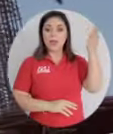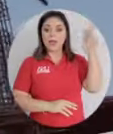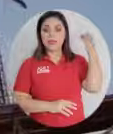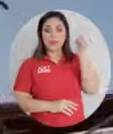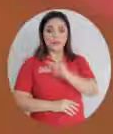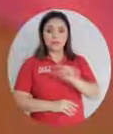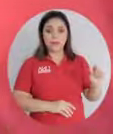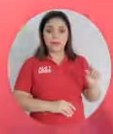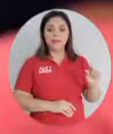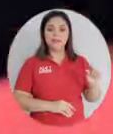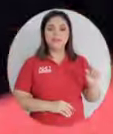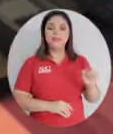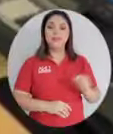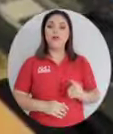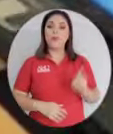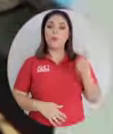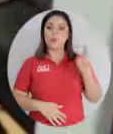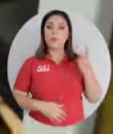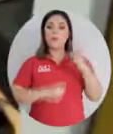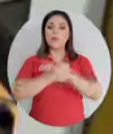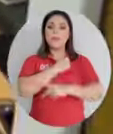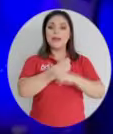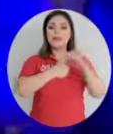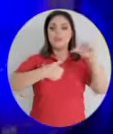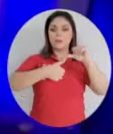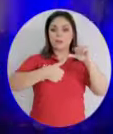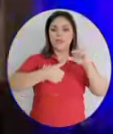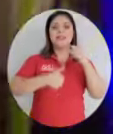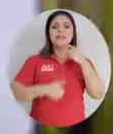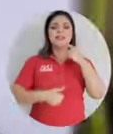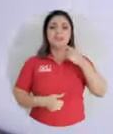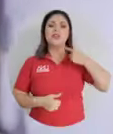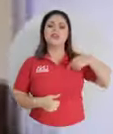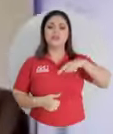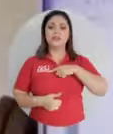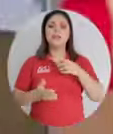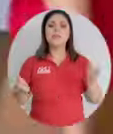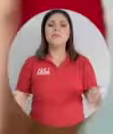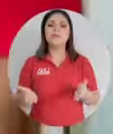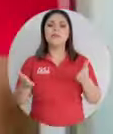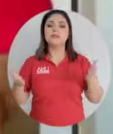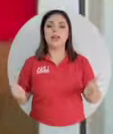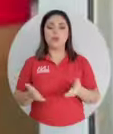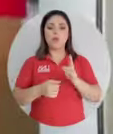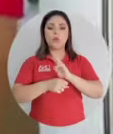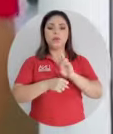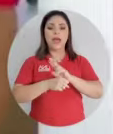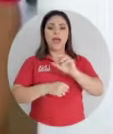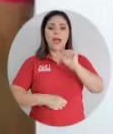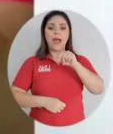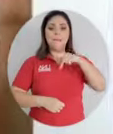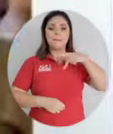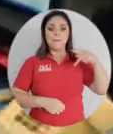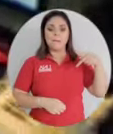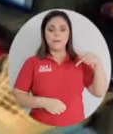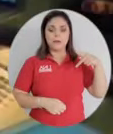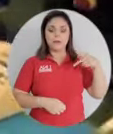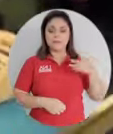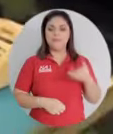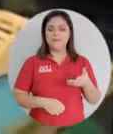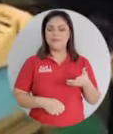una semana, y donde uno de los países centroamericanos dijo, estamos impulsando las plataformas. Sí, pero recordemos